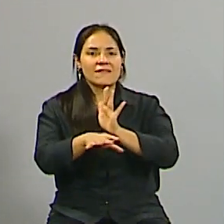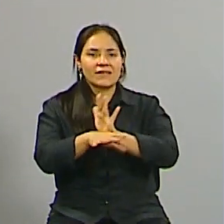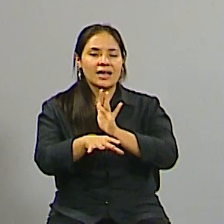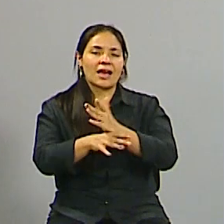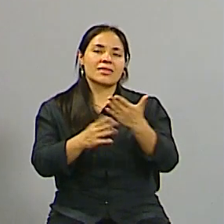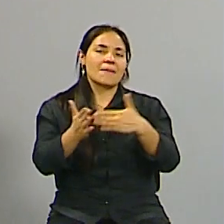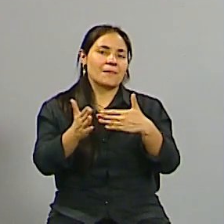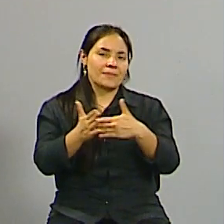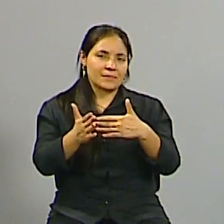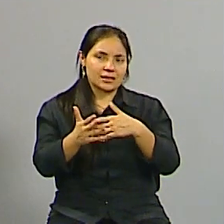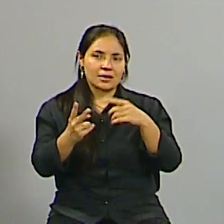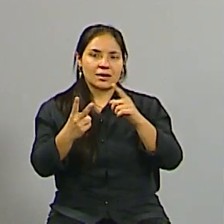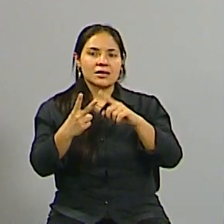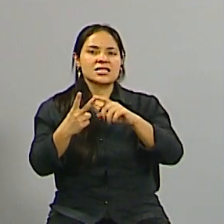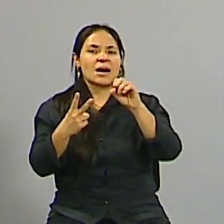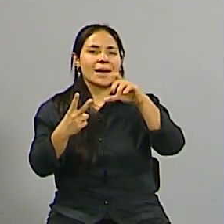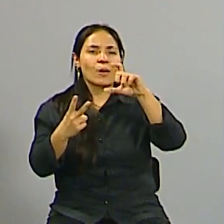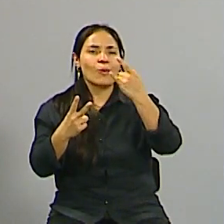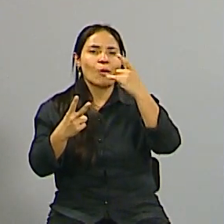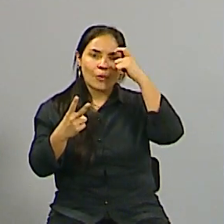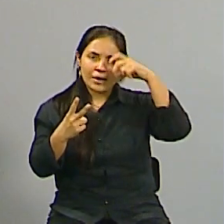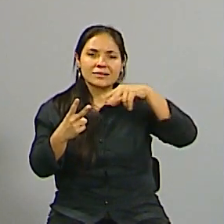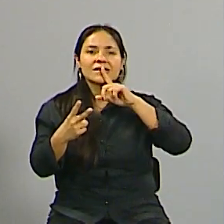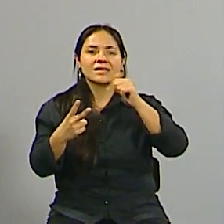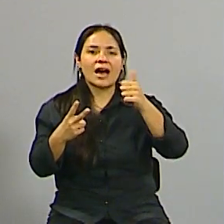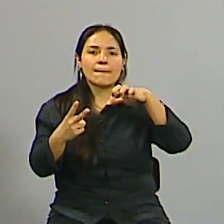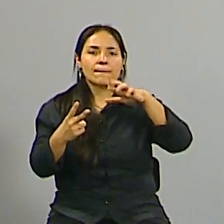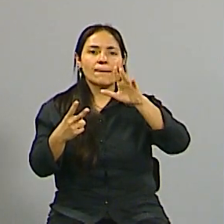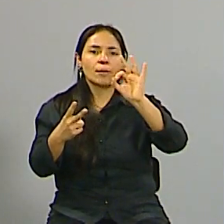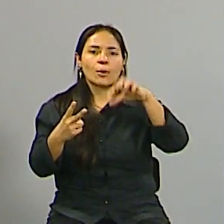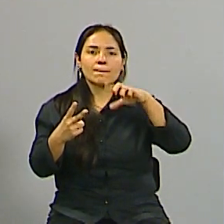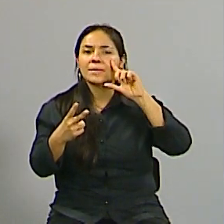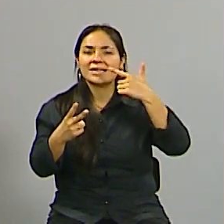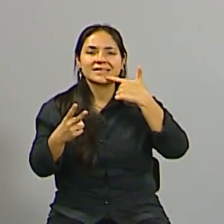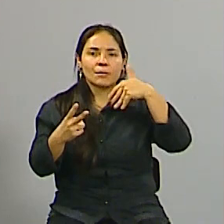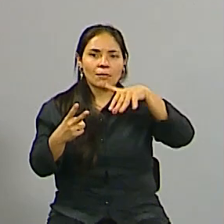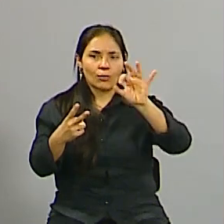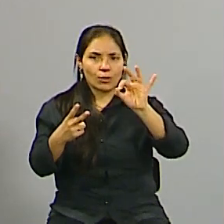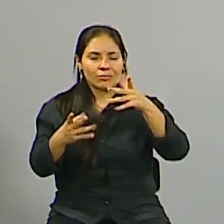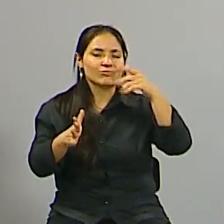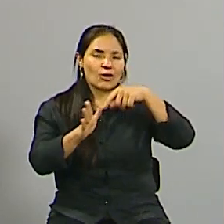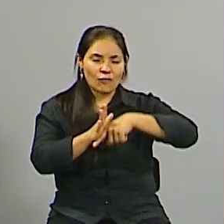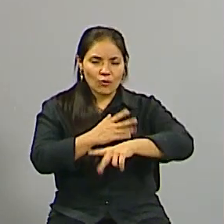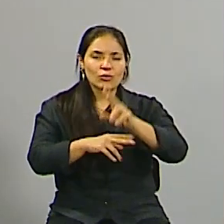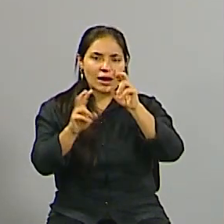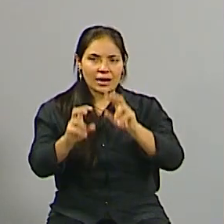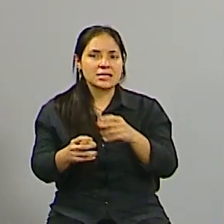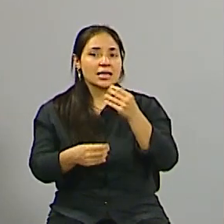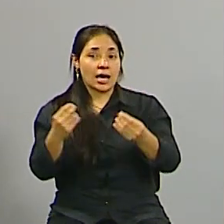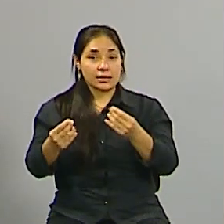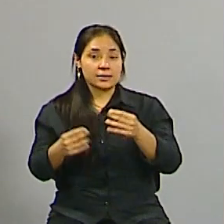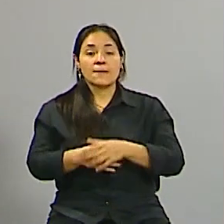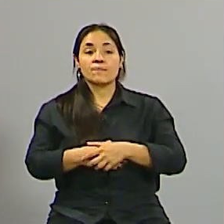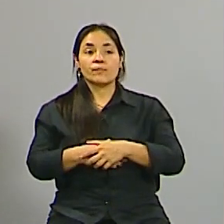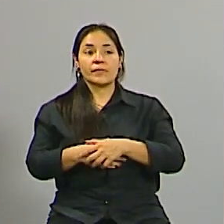gatos. ¿Por qué? Porque tiene de todo adentro, pero una de las cosas que tiene es o